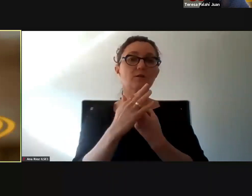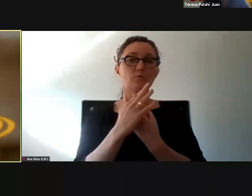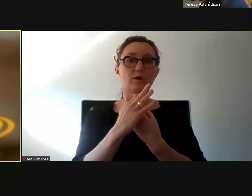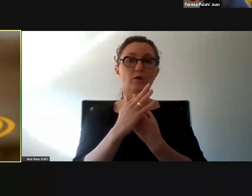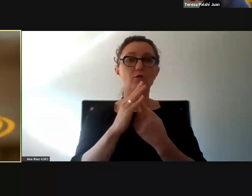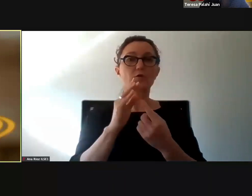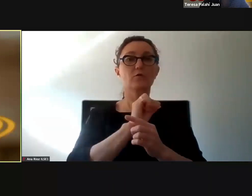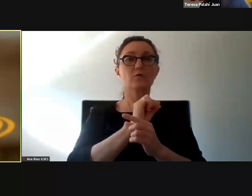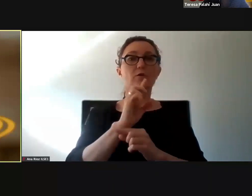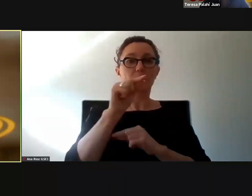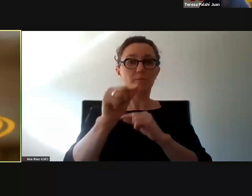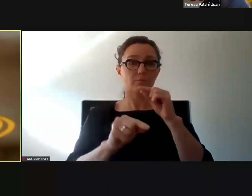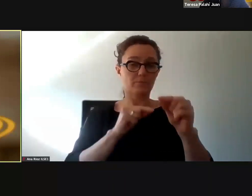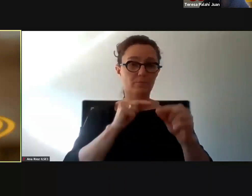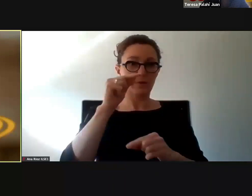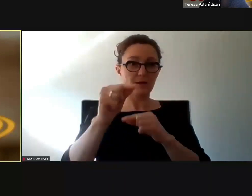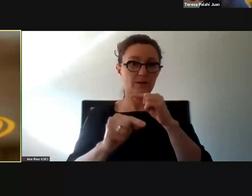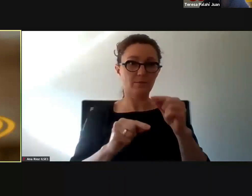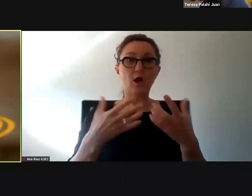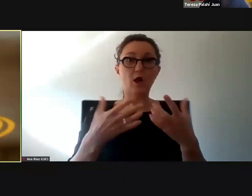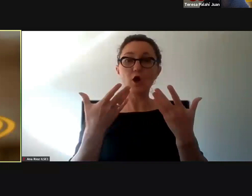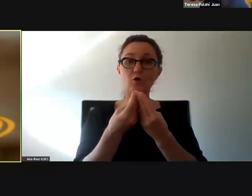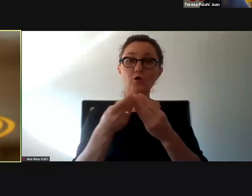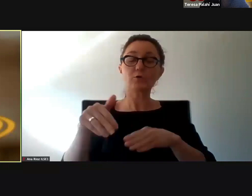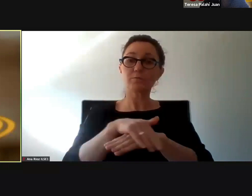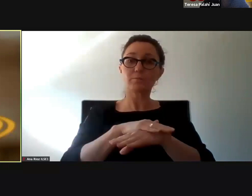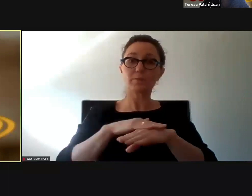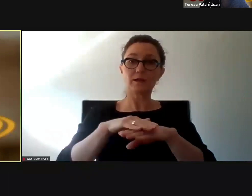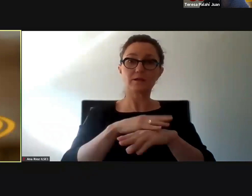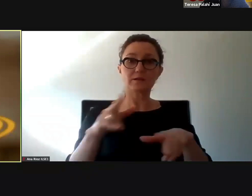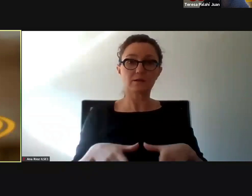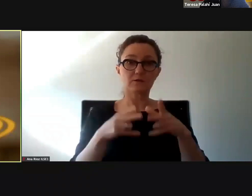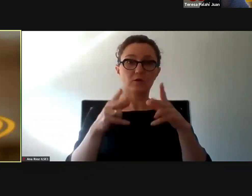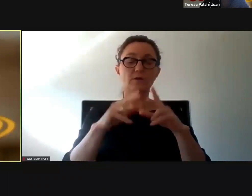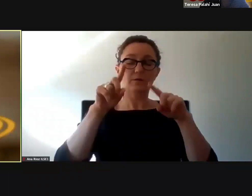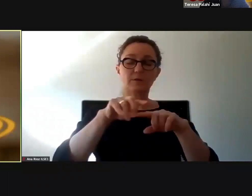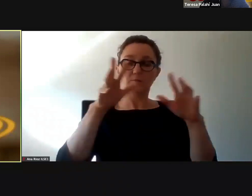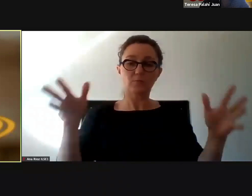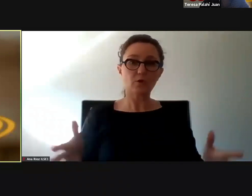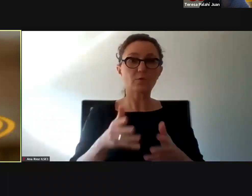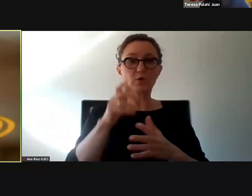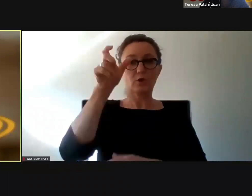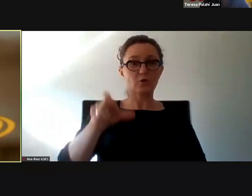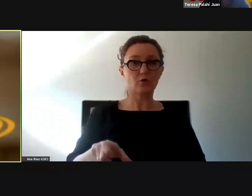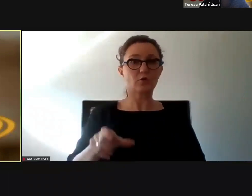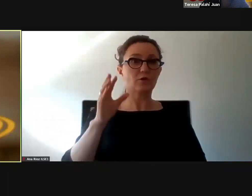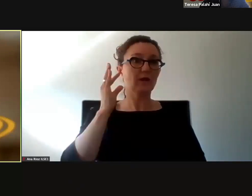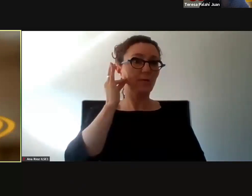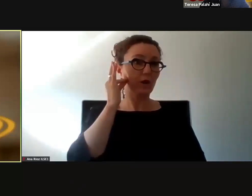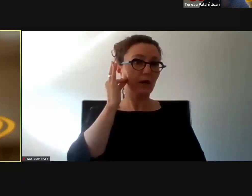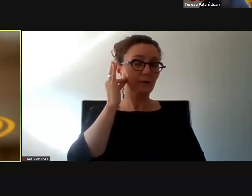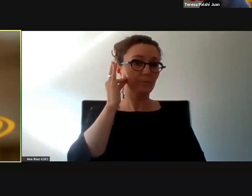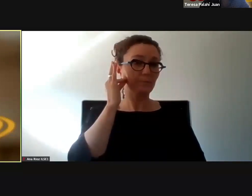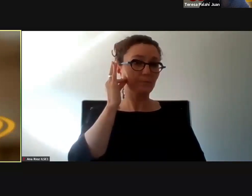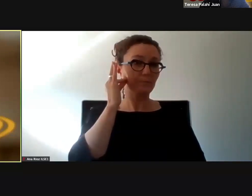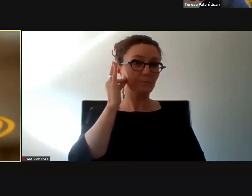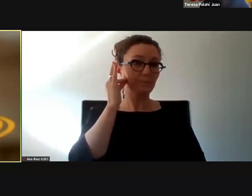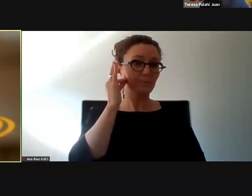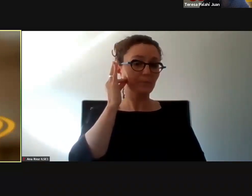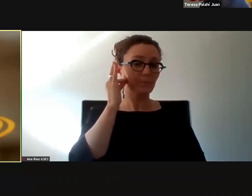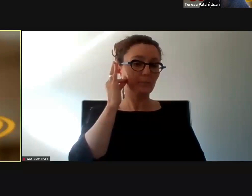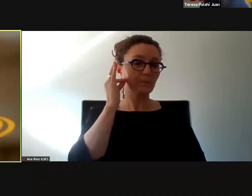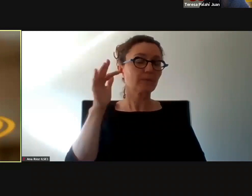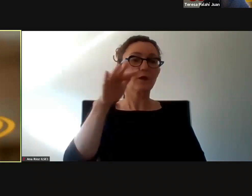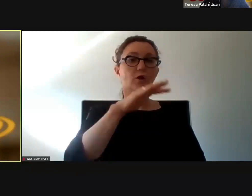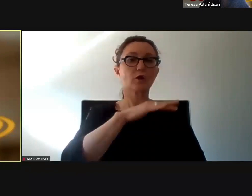la intervención de la ministra de Servicios Sociales y Promoción de la Mujer de la República Árabe